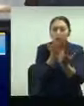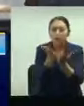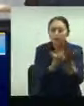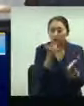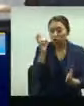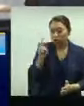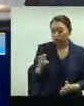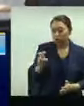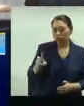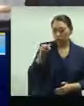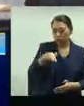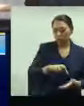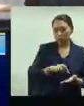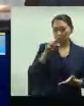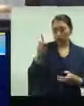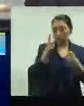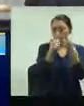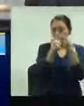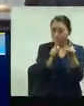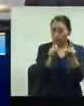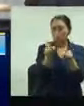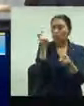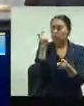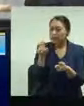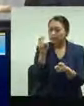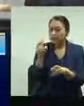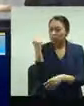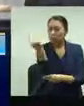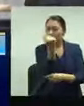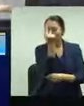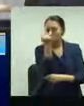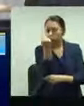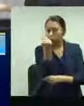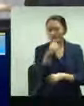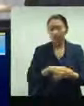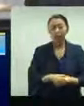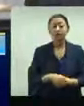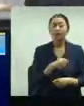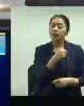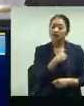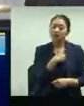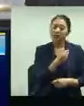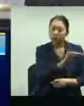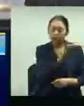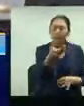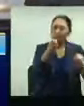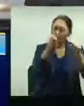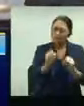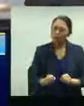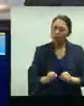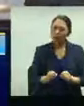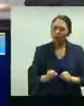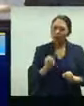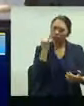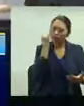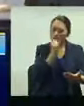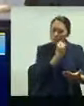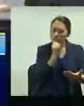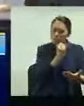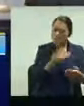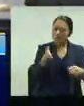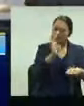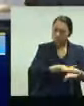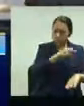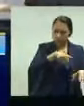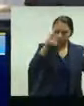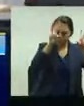este país, pero necesario a morir, y quisiera que investigaran más acerca de eso, presidente, para